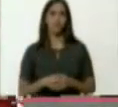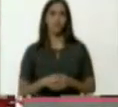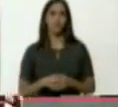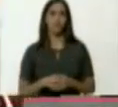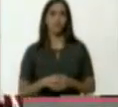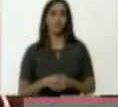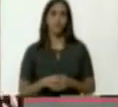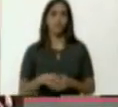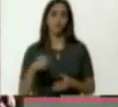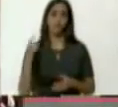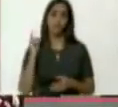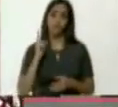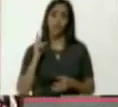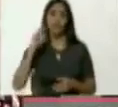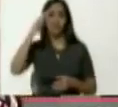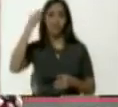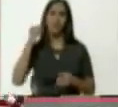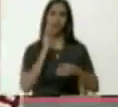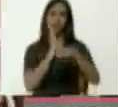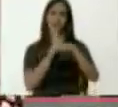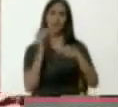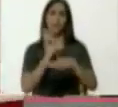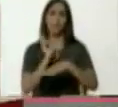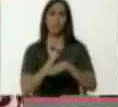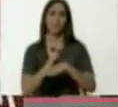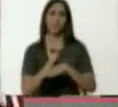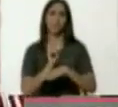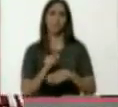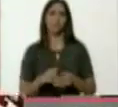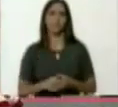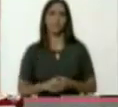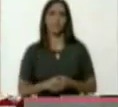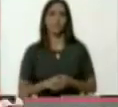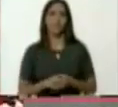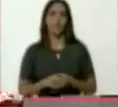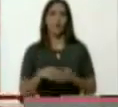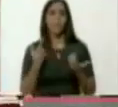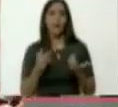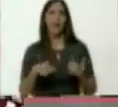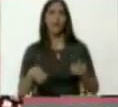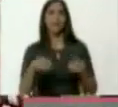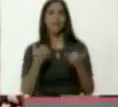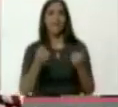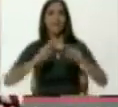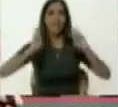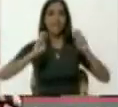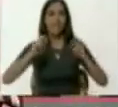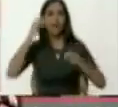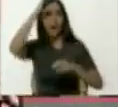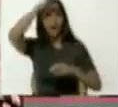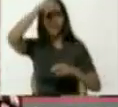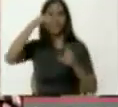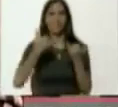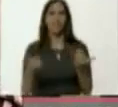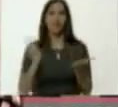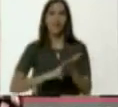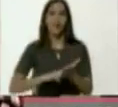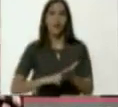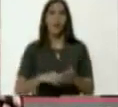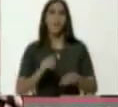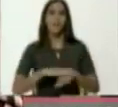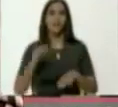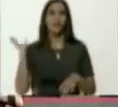Debe llamarnos a la reflexión. Vamos a ir a un cortecito rapidito para salir del tema Amazonas y ya venimos porque vienen...